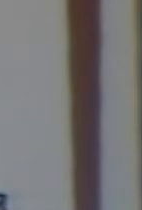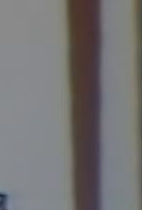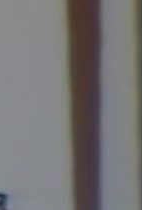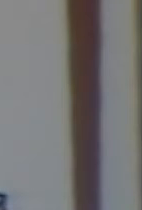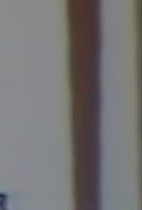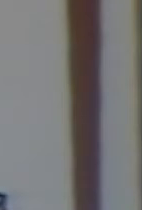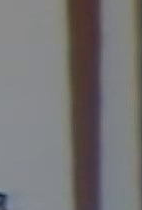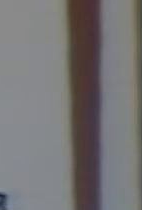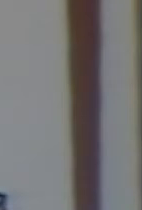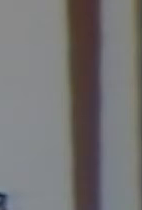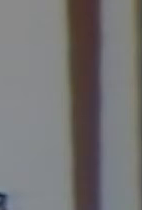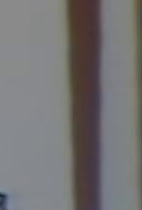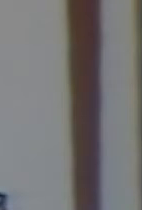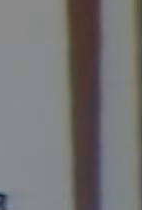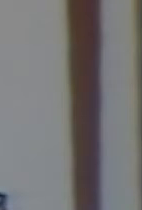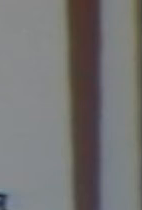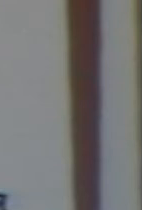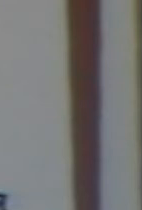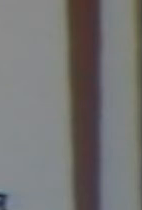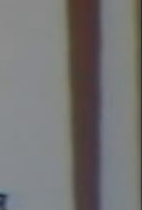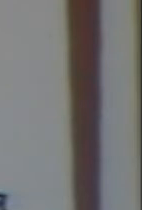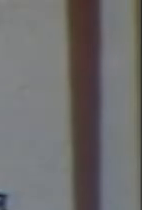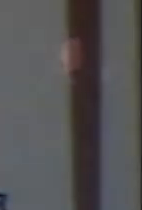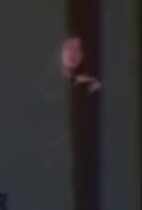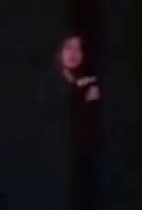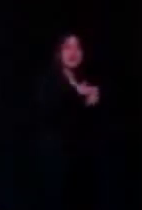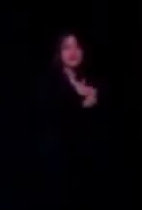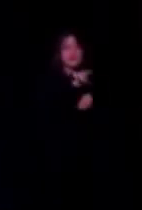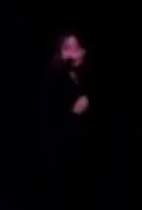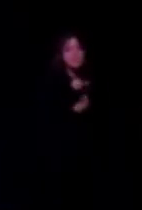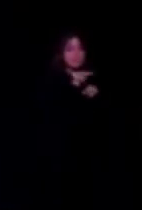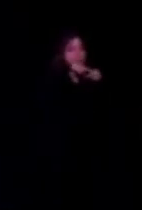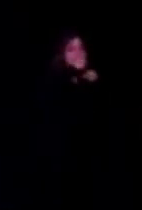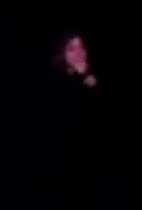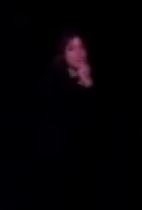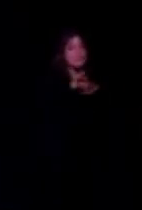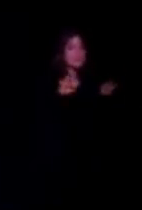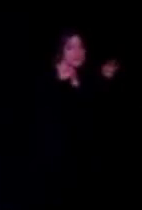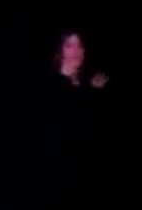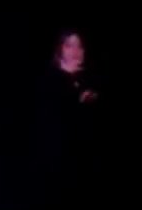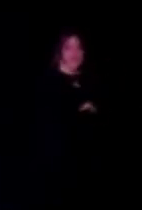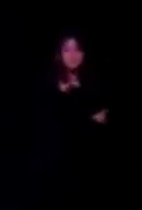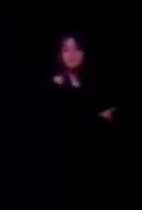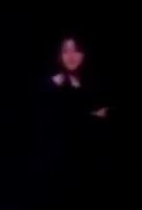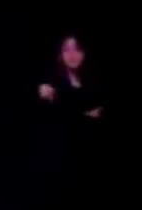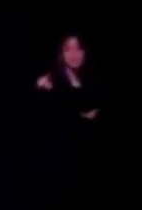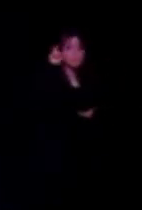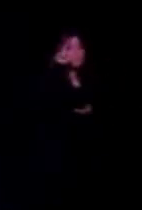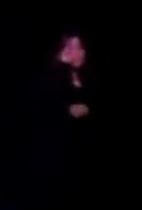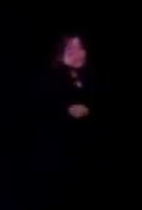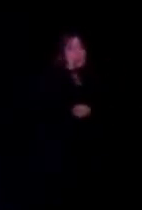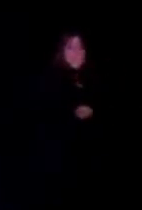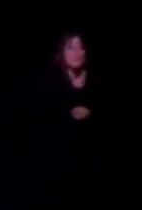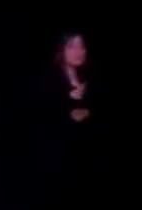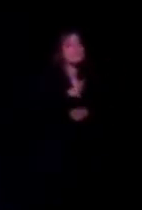formación específicas para figuras concretas como puede ser el profesorado consultor porque las nuevas